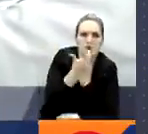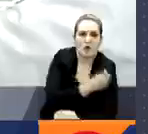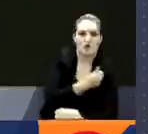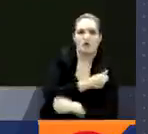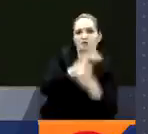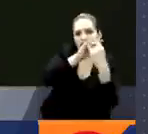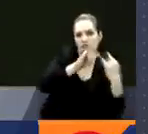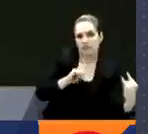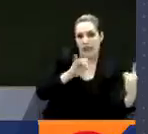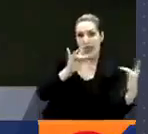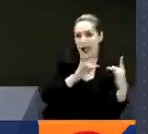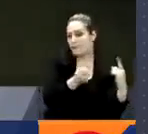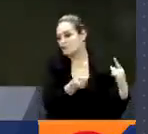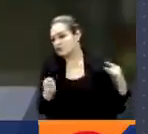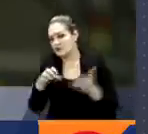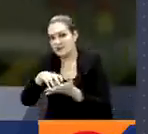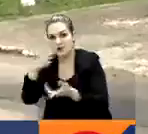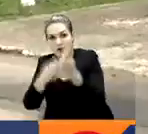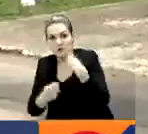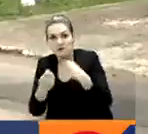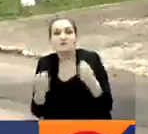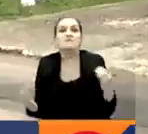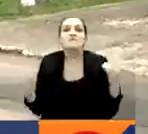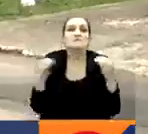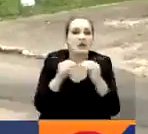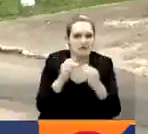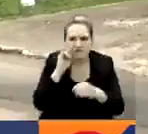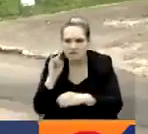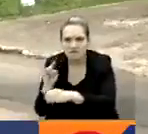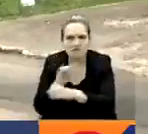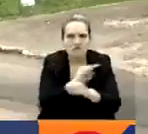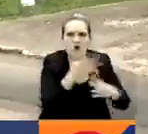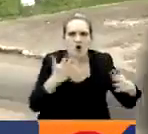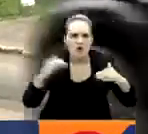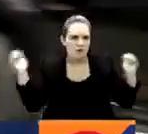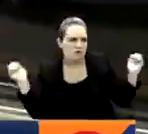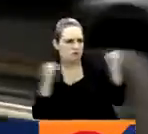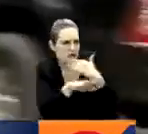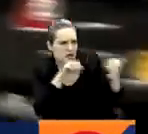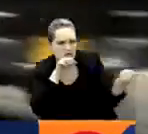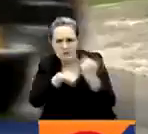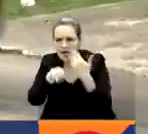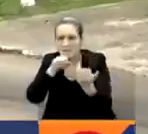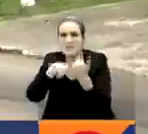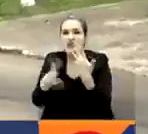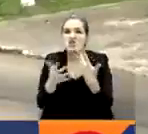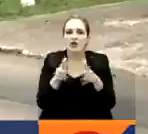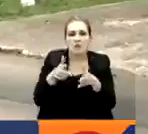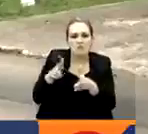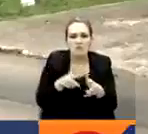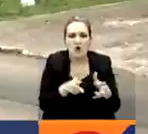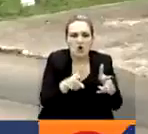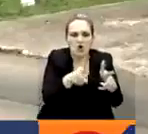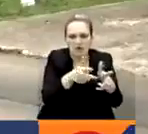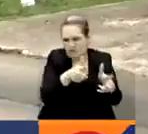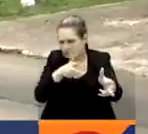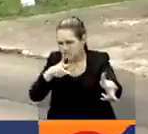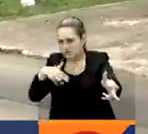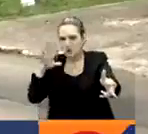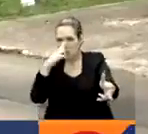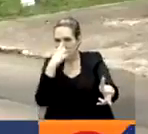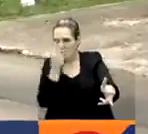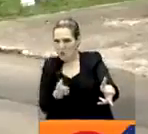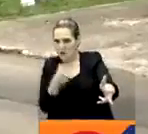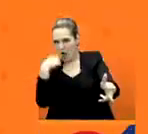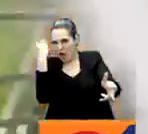COVID-19. También se implementará un dispositivo de movilidad para evitar que las caravanas de motos interfieran en los desplazamientos